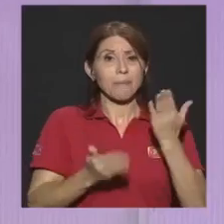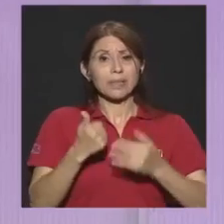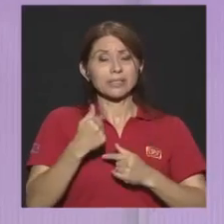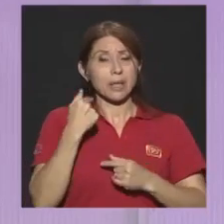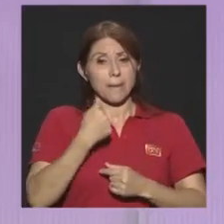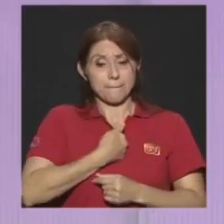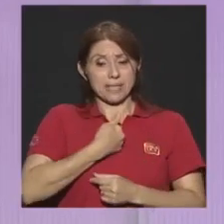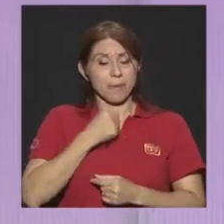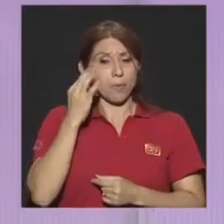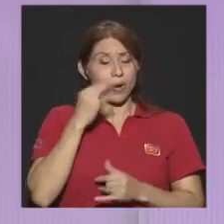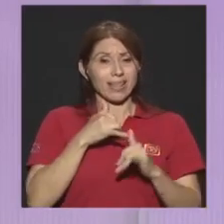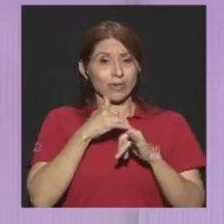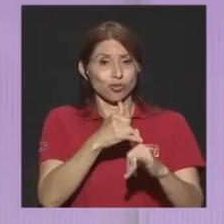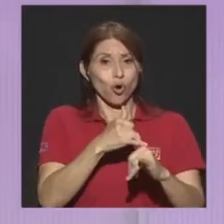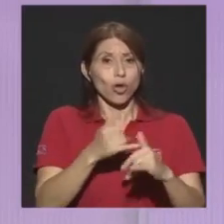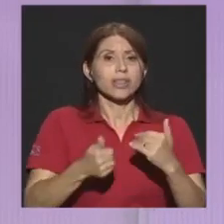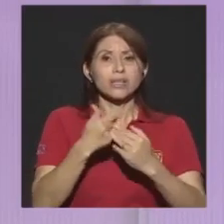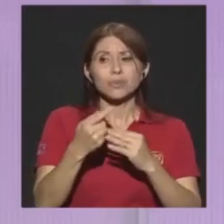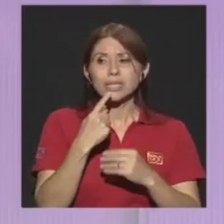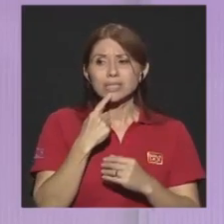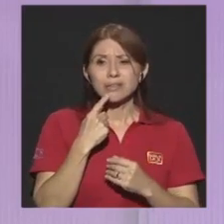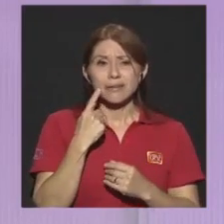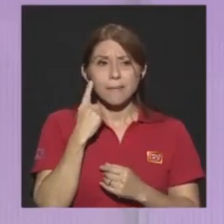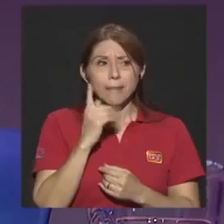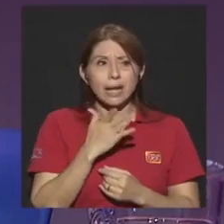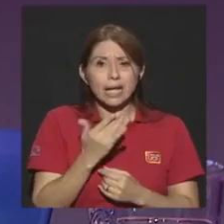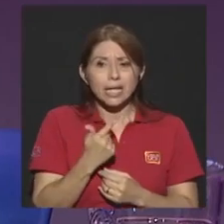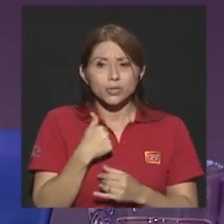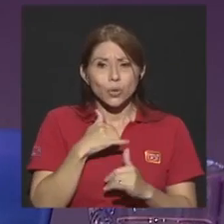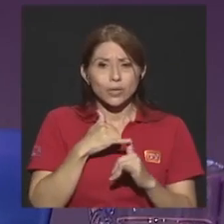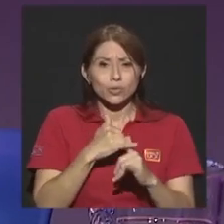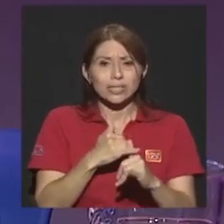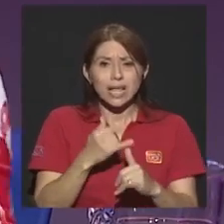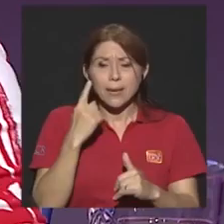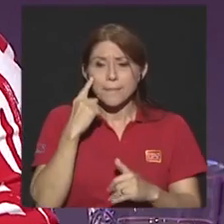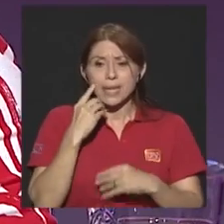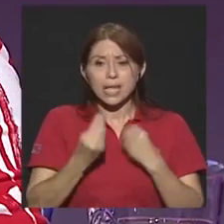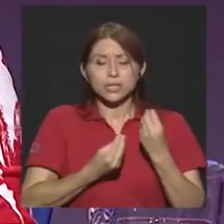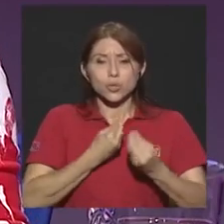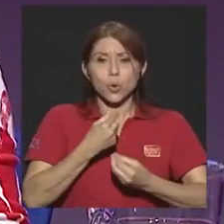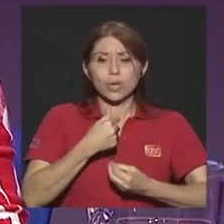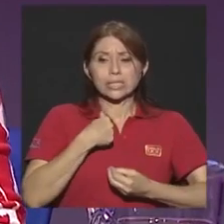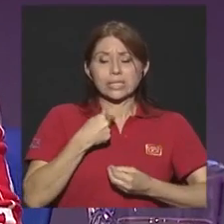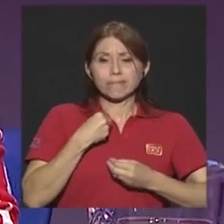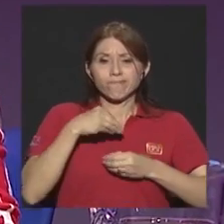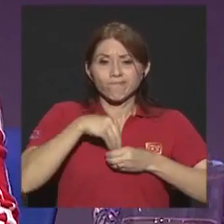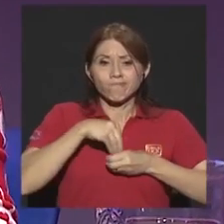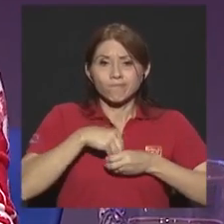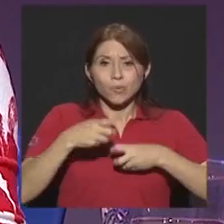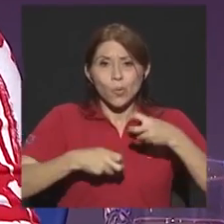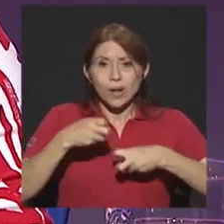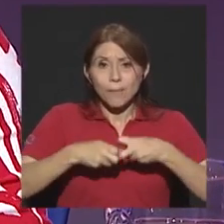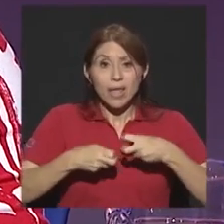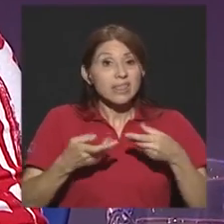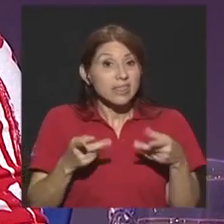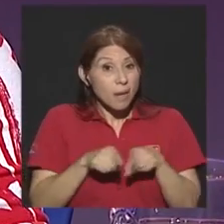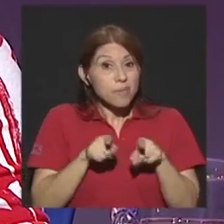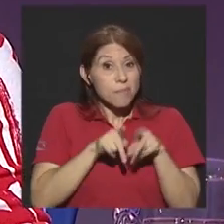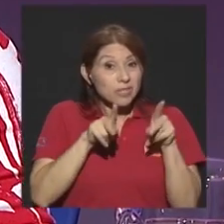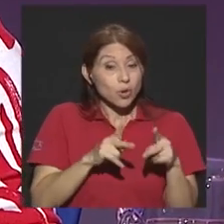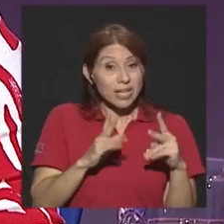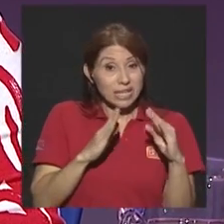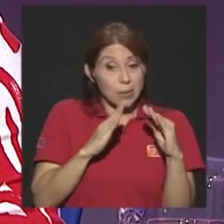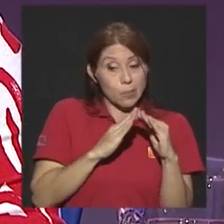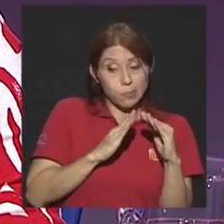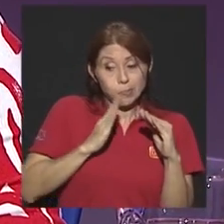lo que me metí, todo. Ahora hasta los vecinos, no faltará alguno que las culpabilice, las señale, las miren de forma,